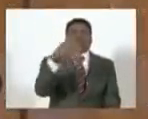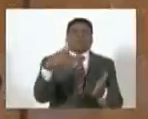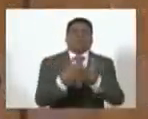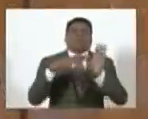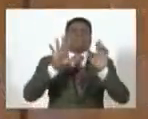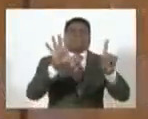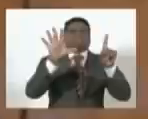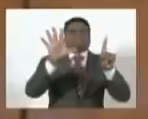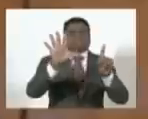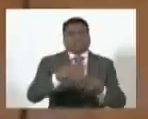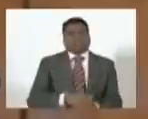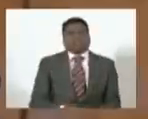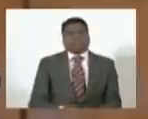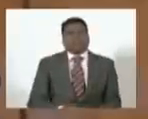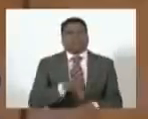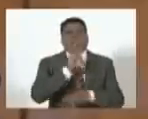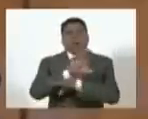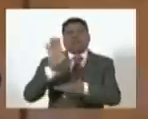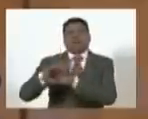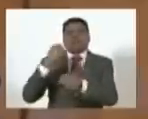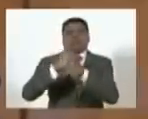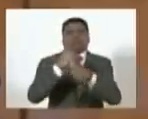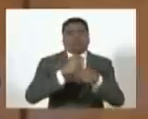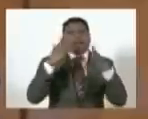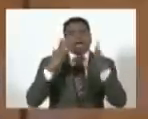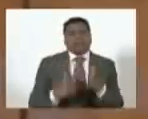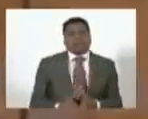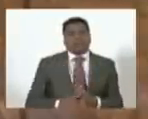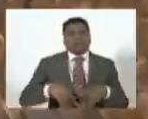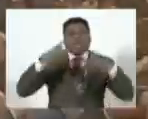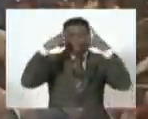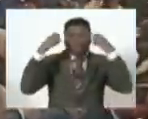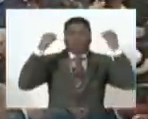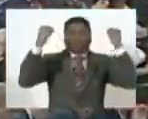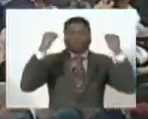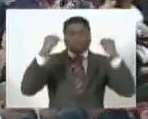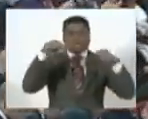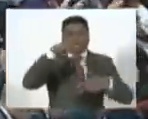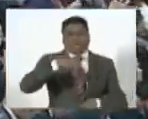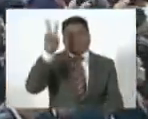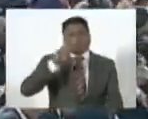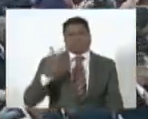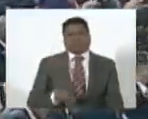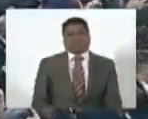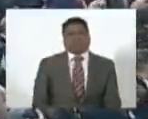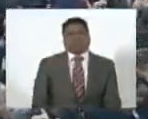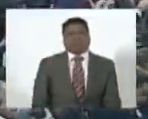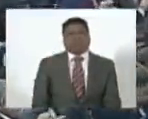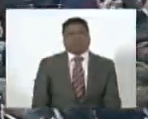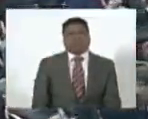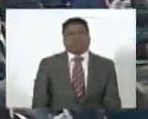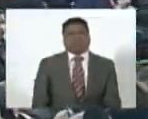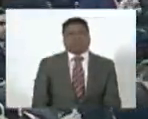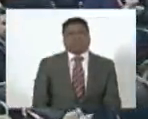para proteger a los trabajadores profesionales del país.